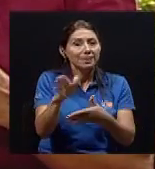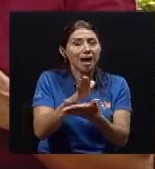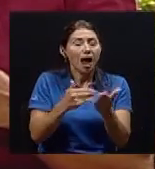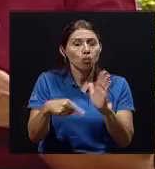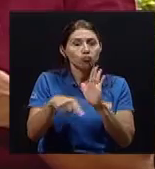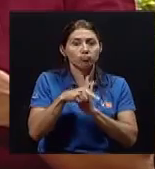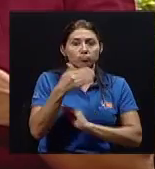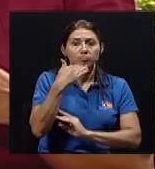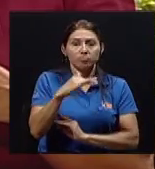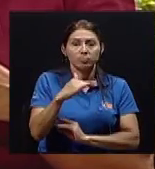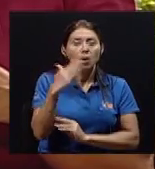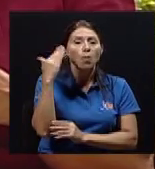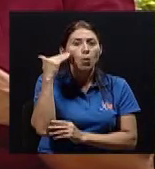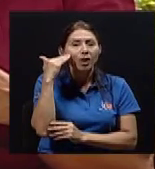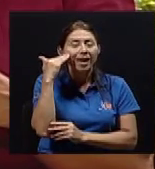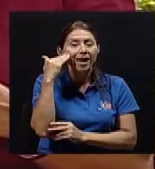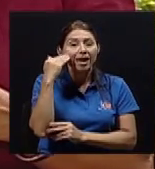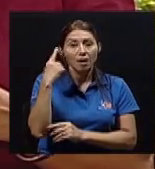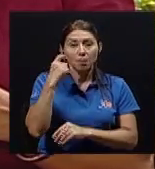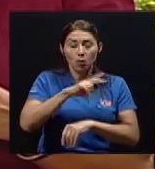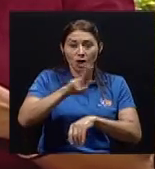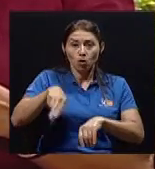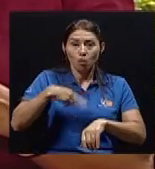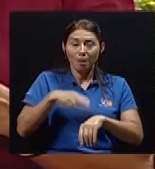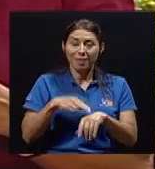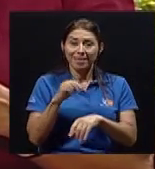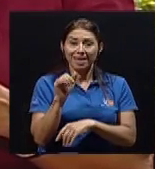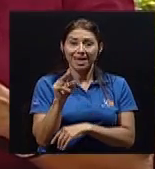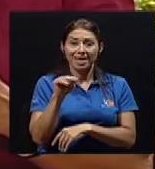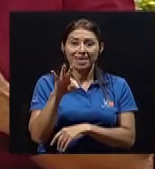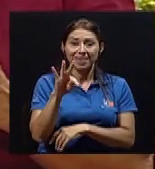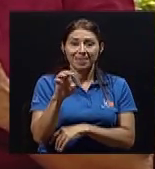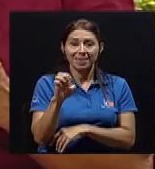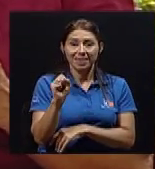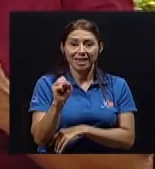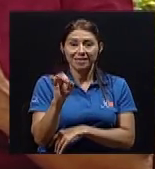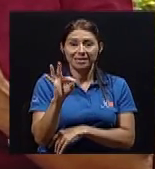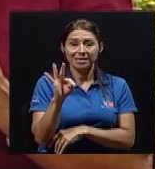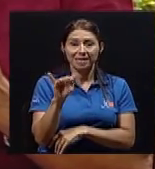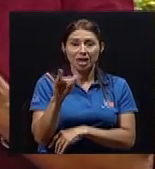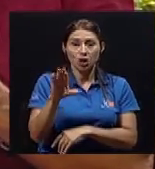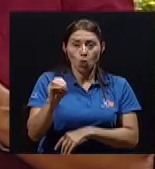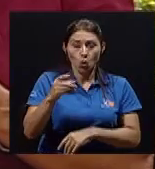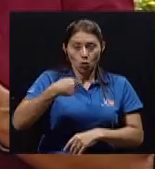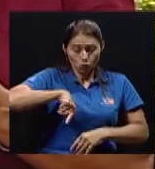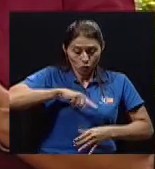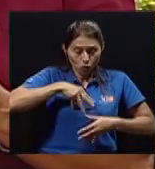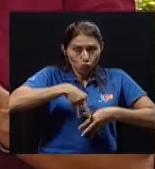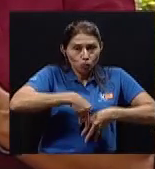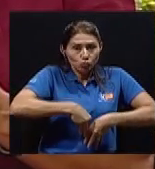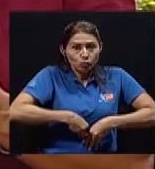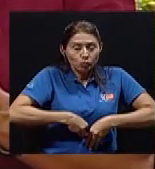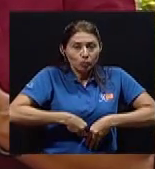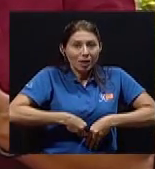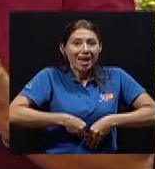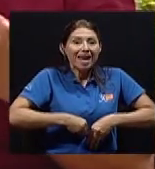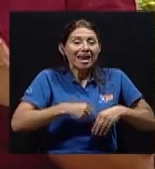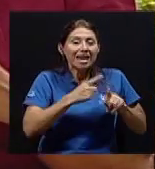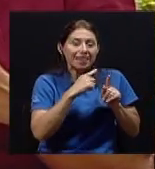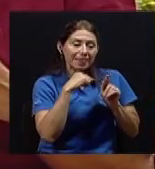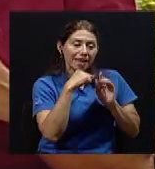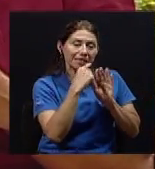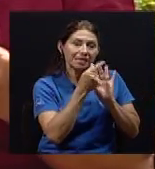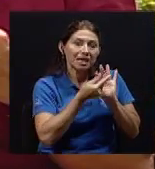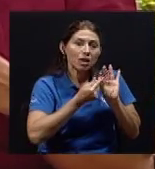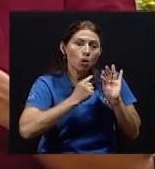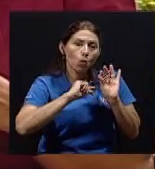Porque normalmente la mucosa del intestino va a estar tapizada por las bacterias